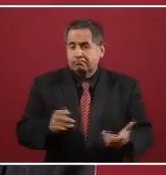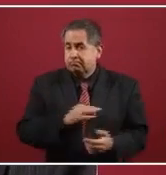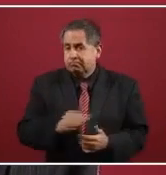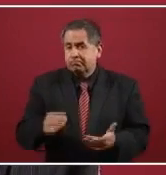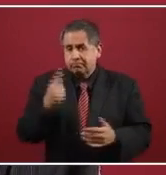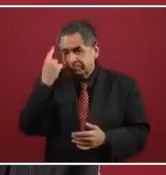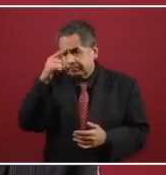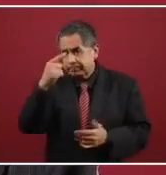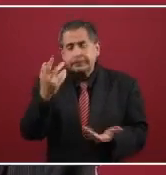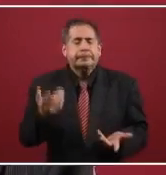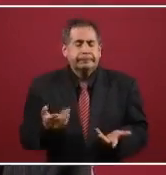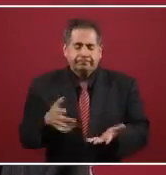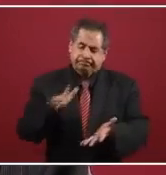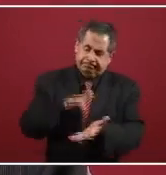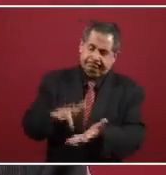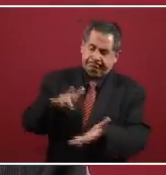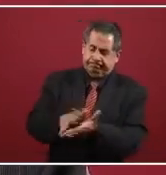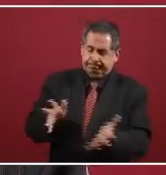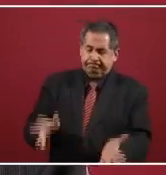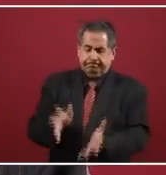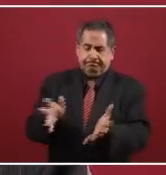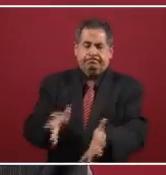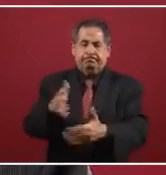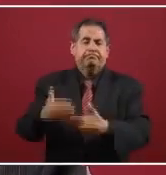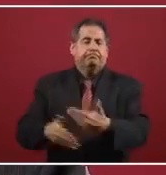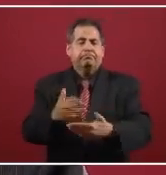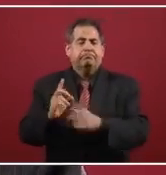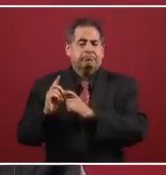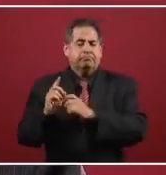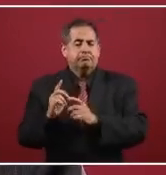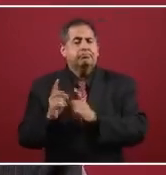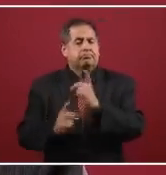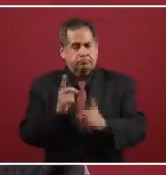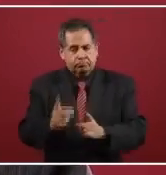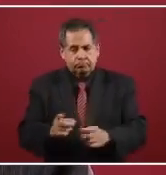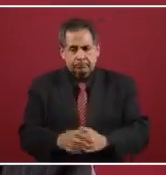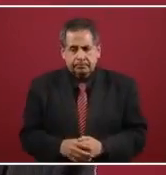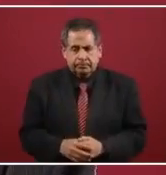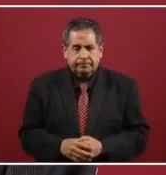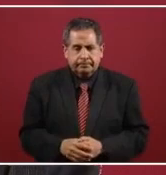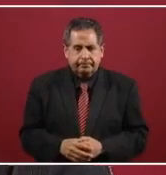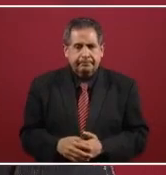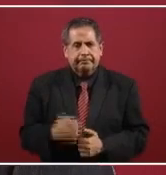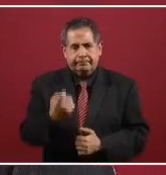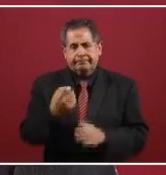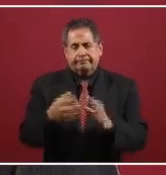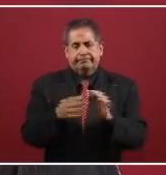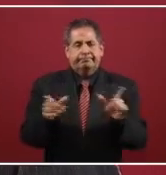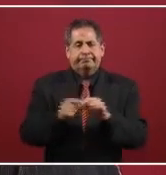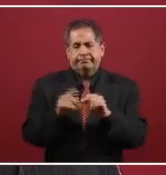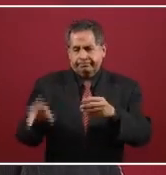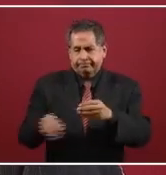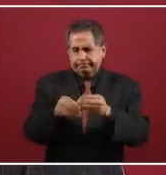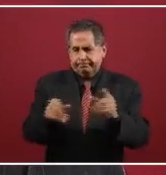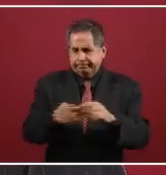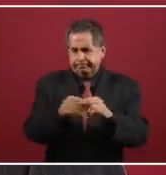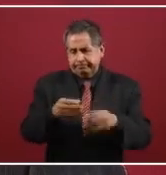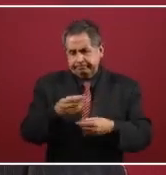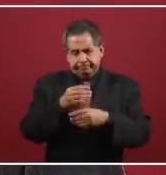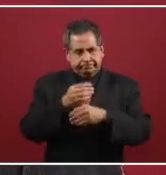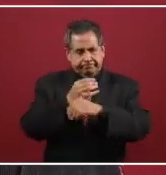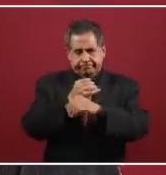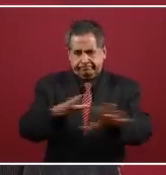para fomentar el deporte. Esta es la información complementaria que